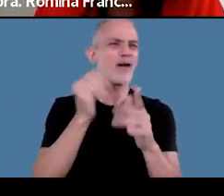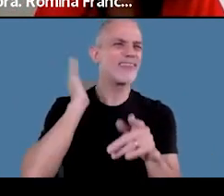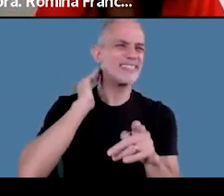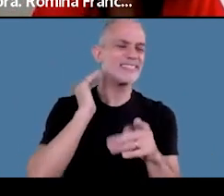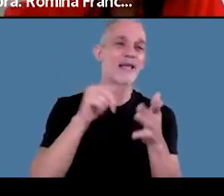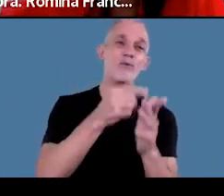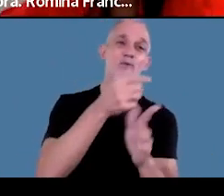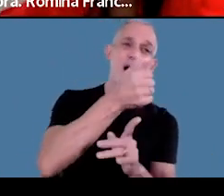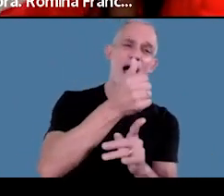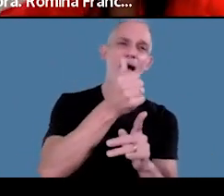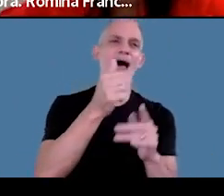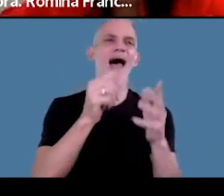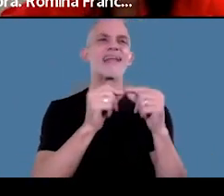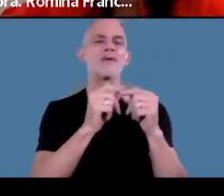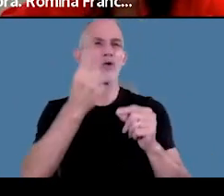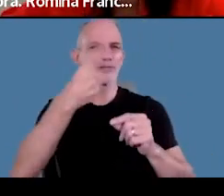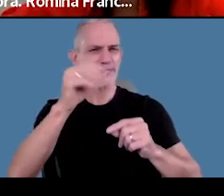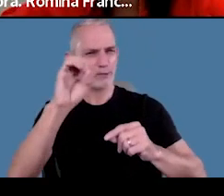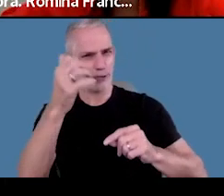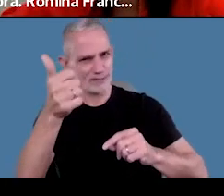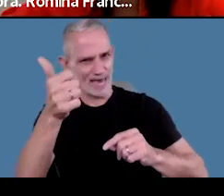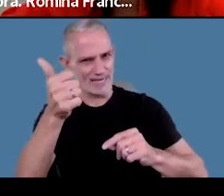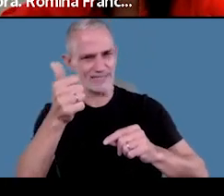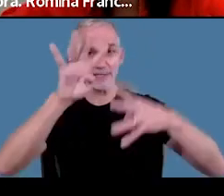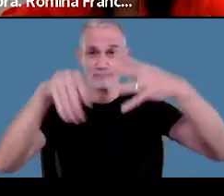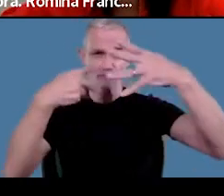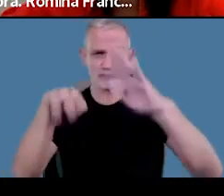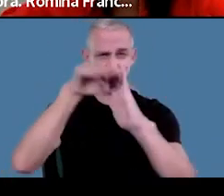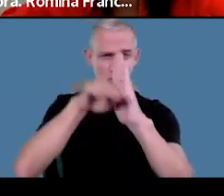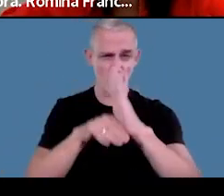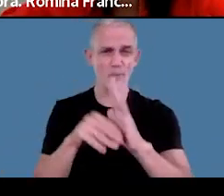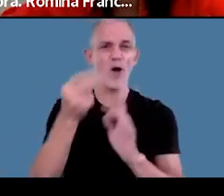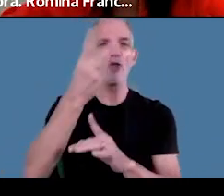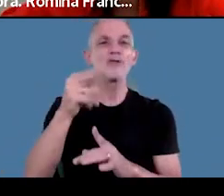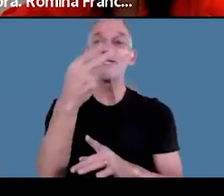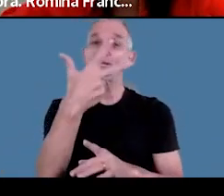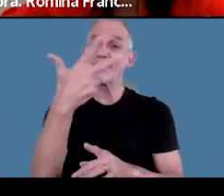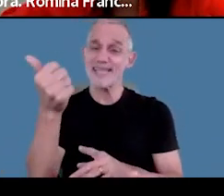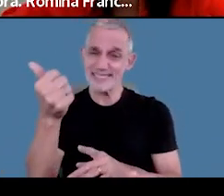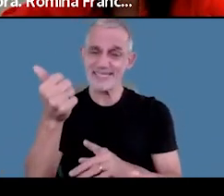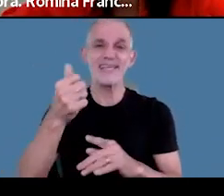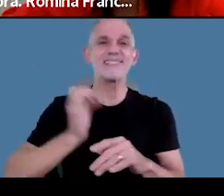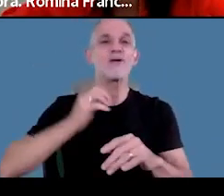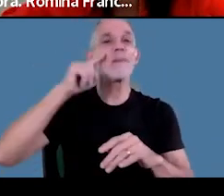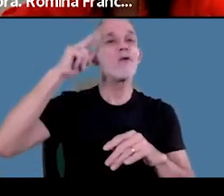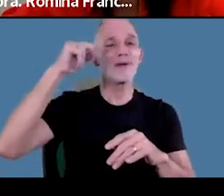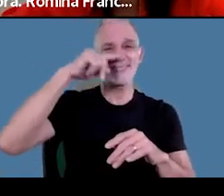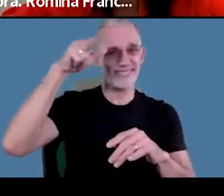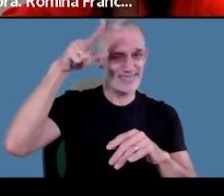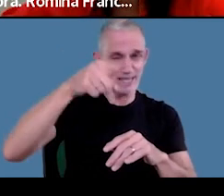A del 106. Tenemos acá una instrucción que es la 236 del 78, que nos dice que